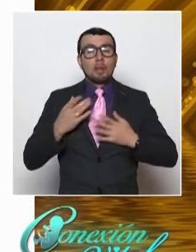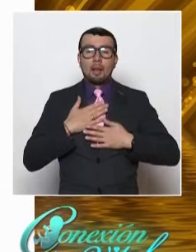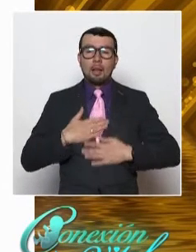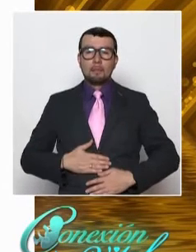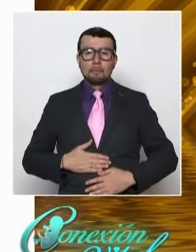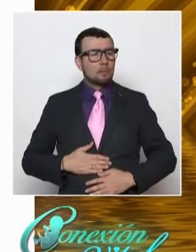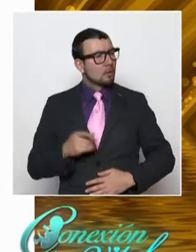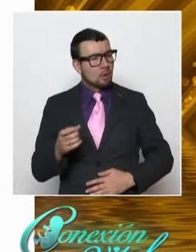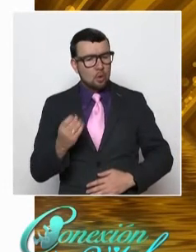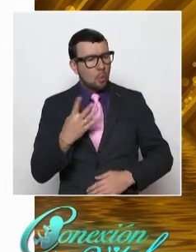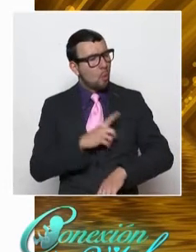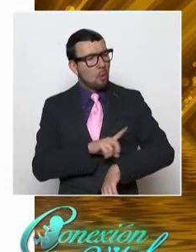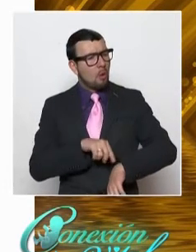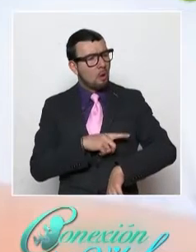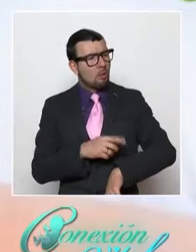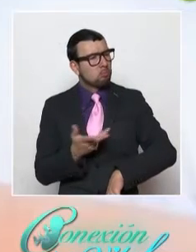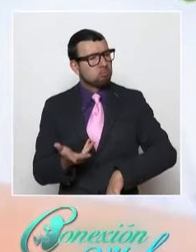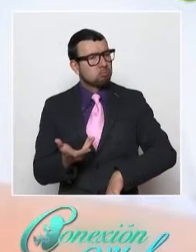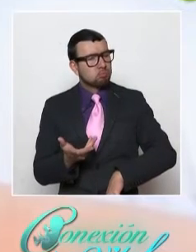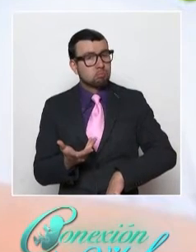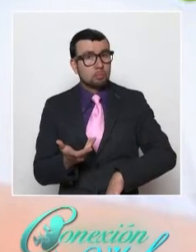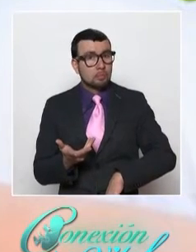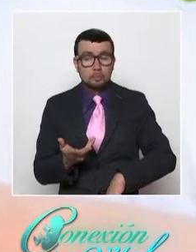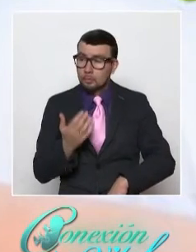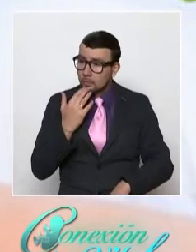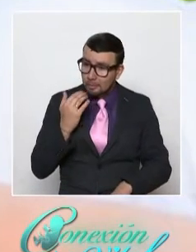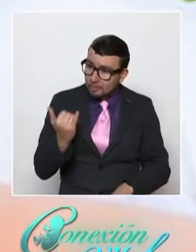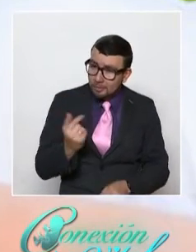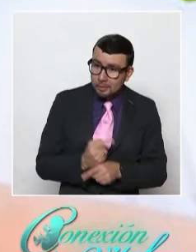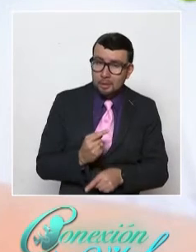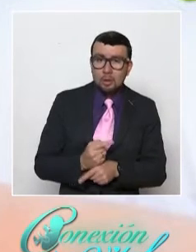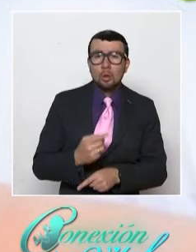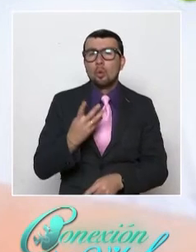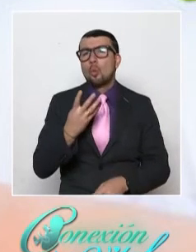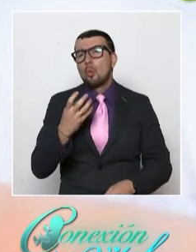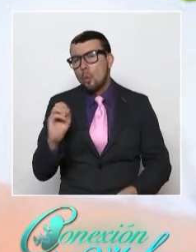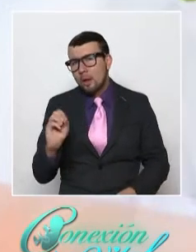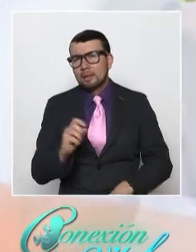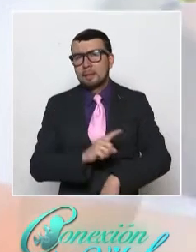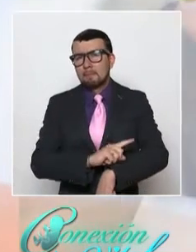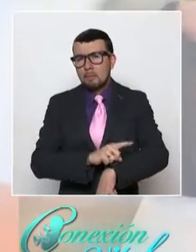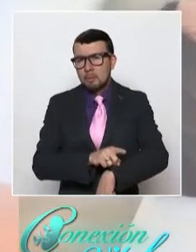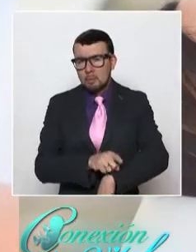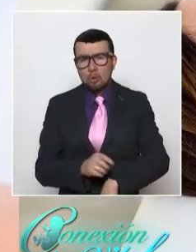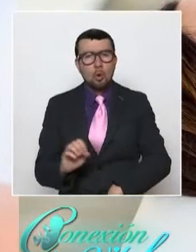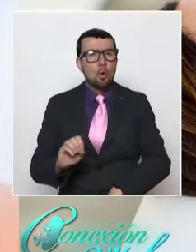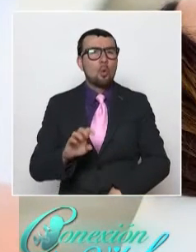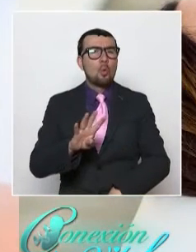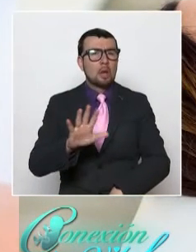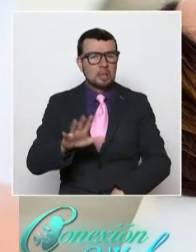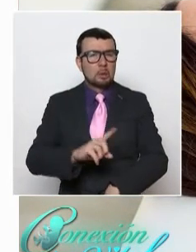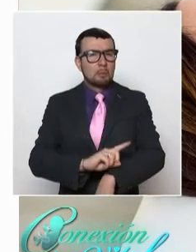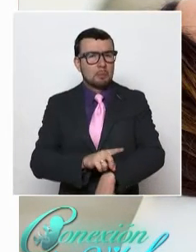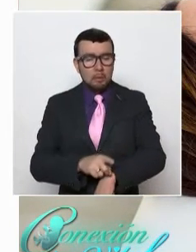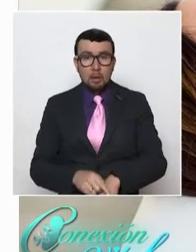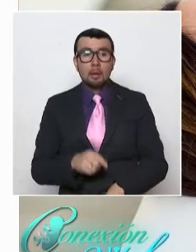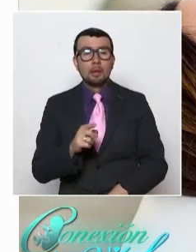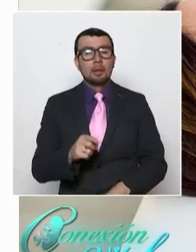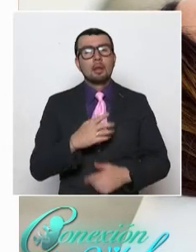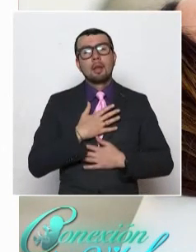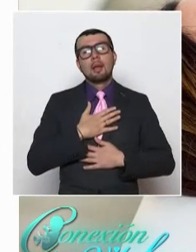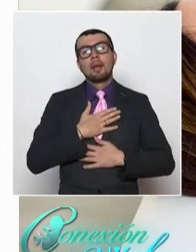una sesión? Una sesión la estamos realizando en 40-45 minutos. Se relaja toda la parte de